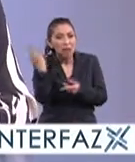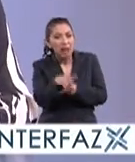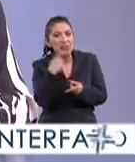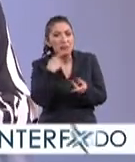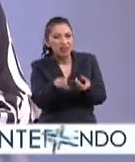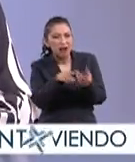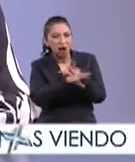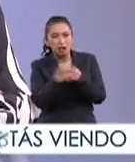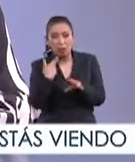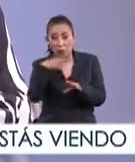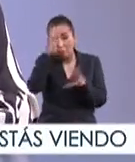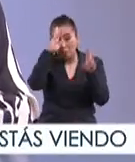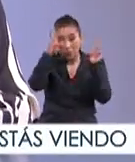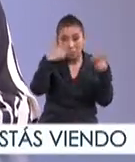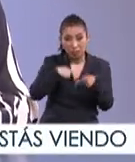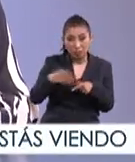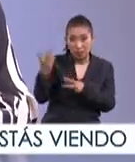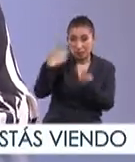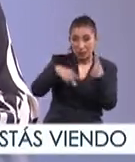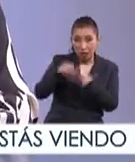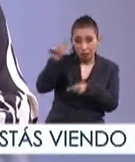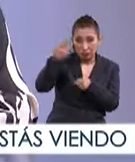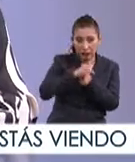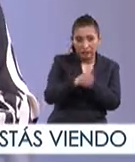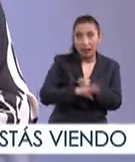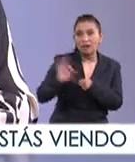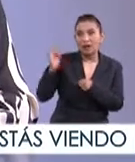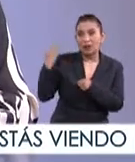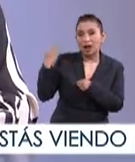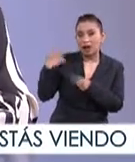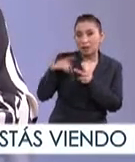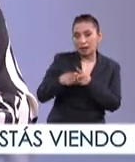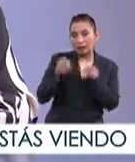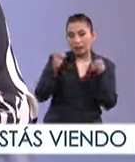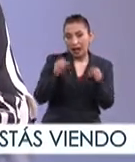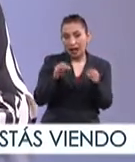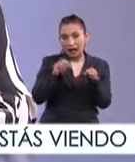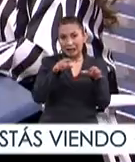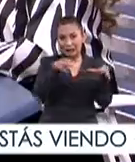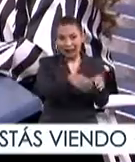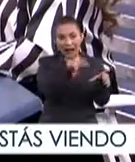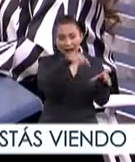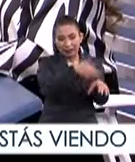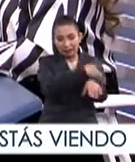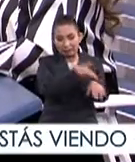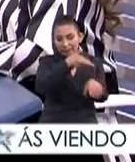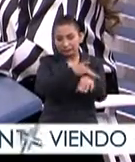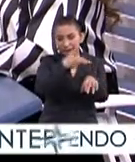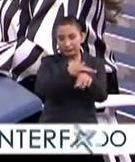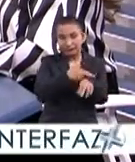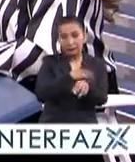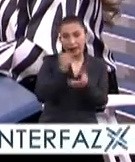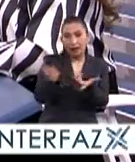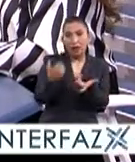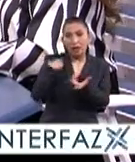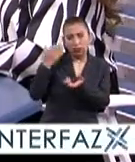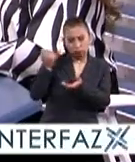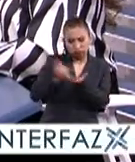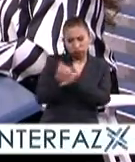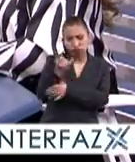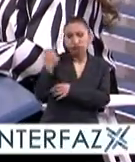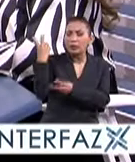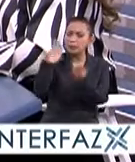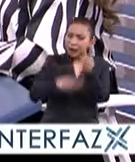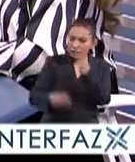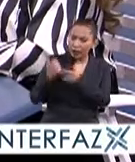internacional. También teníamos a principios de este año, en febrero, la agencia que es la que tramita las aplicaciones afirmativas de asilo,